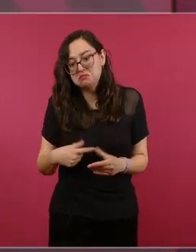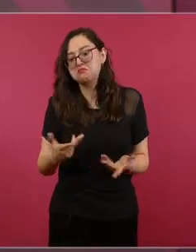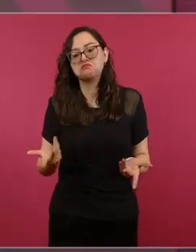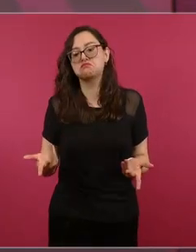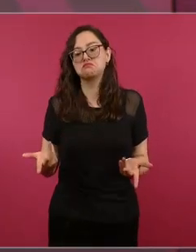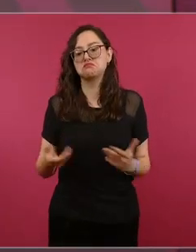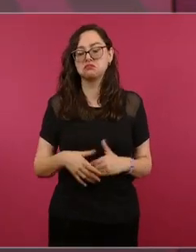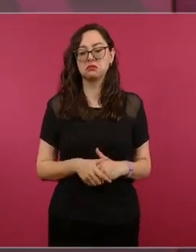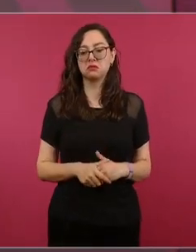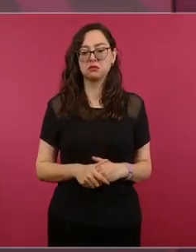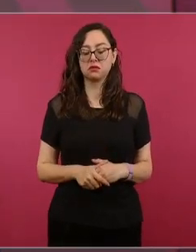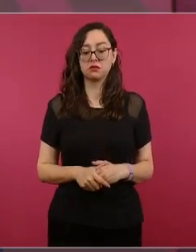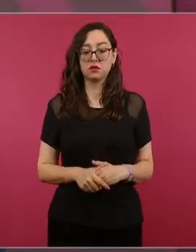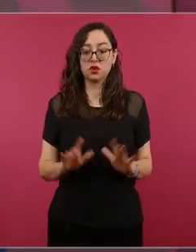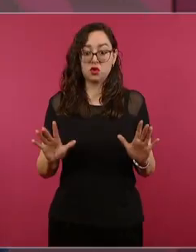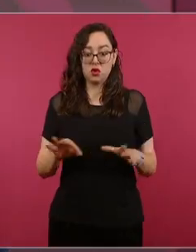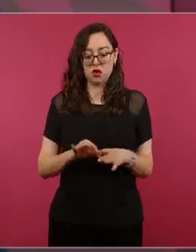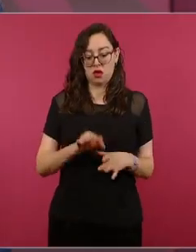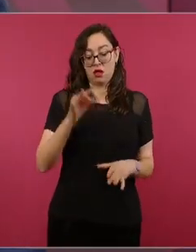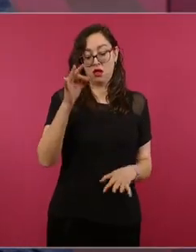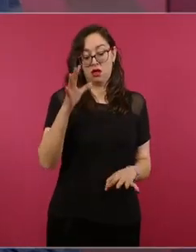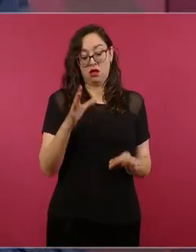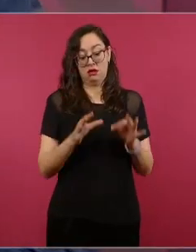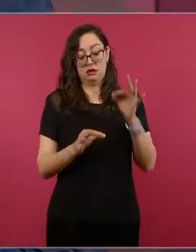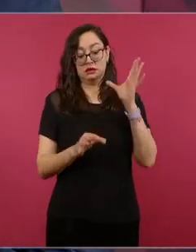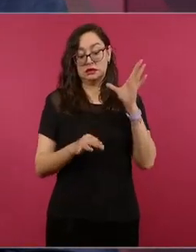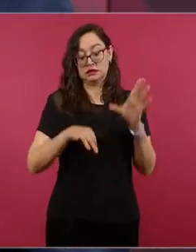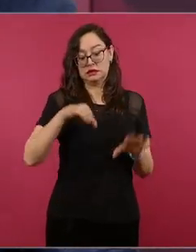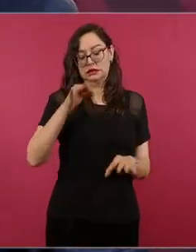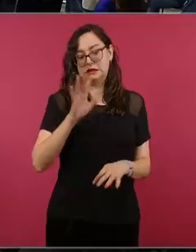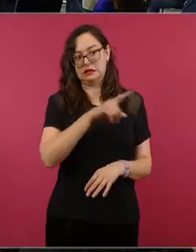Ya no les sigo mostrando, porque se van a enojar. Pero